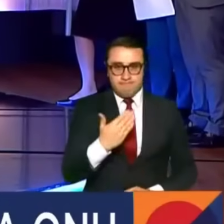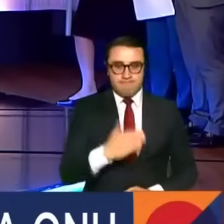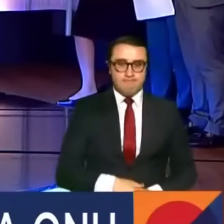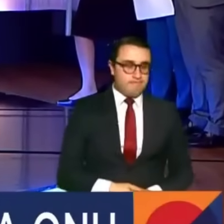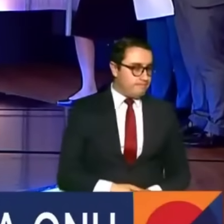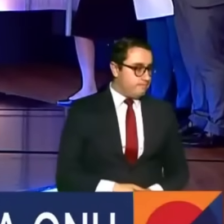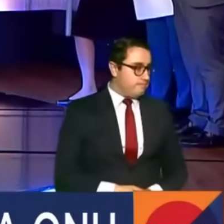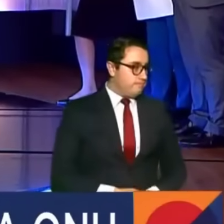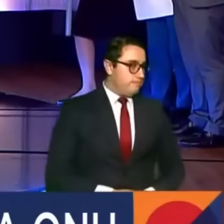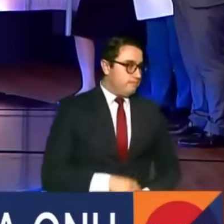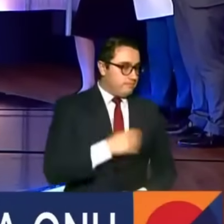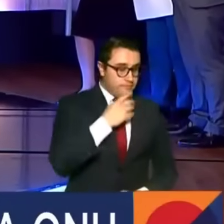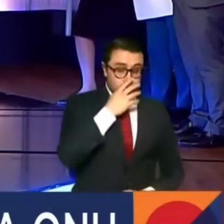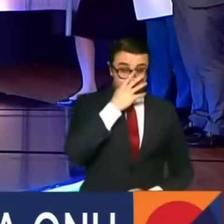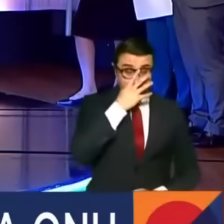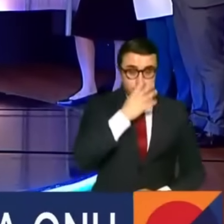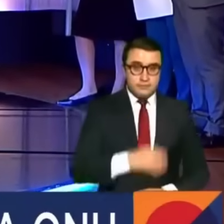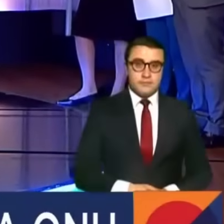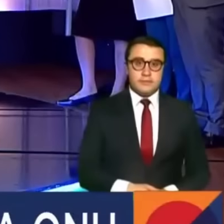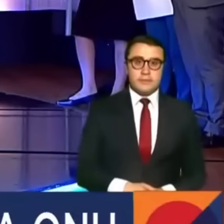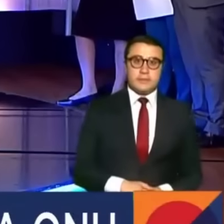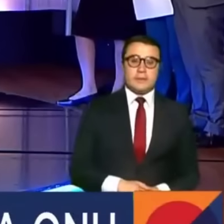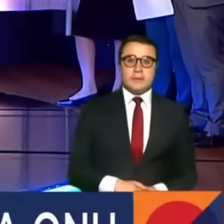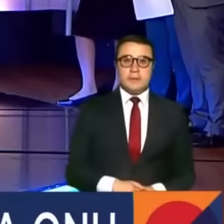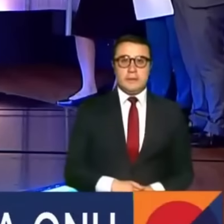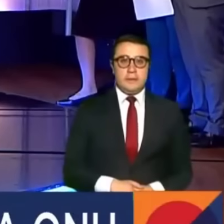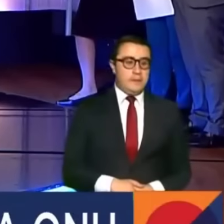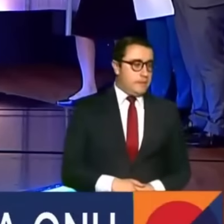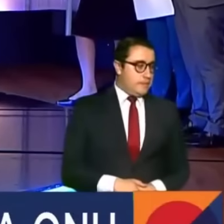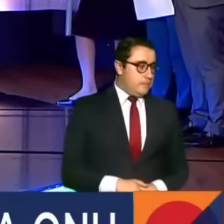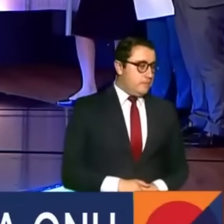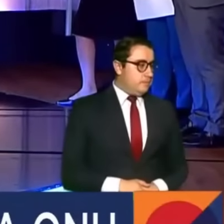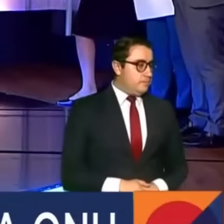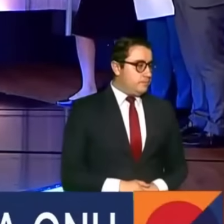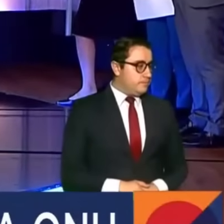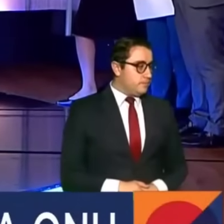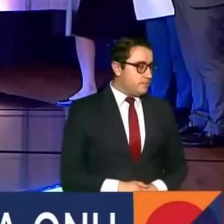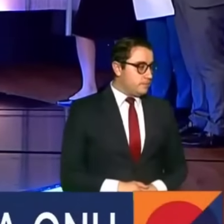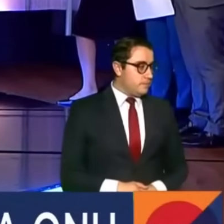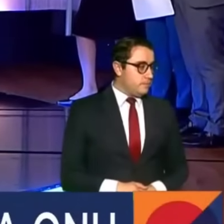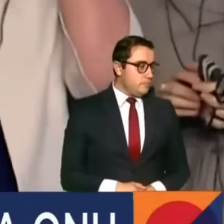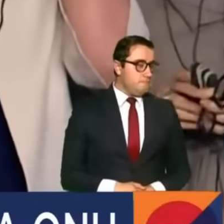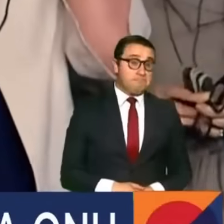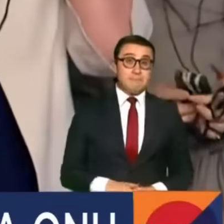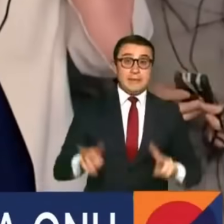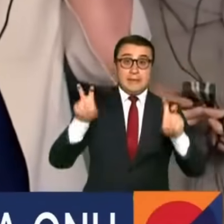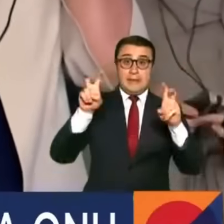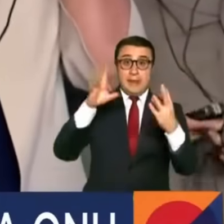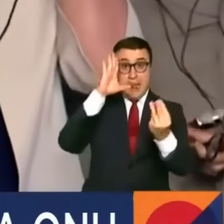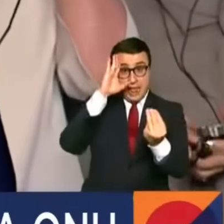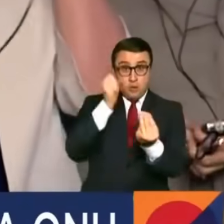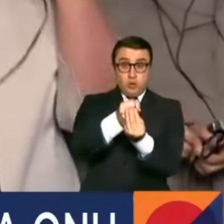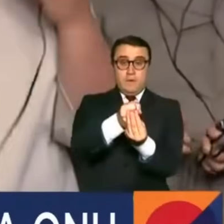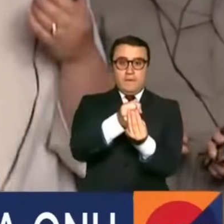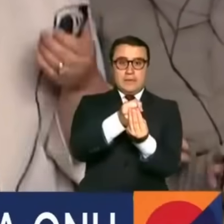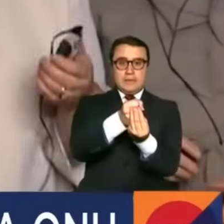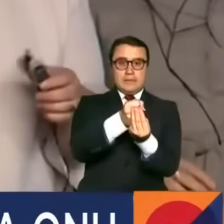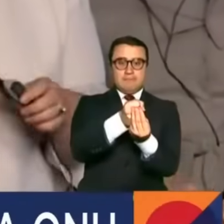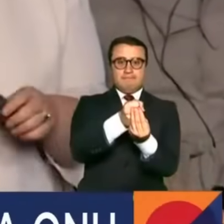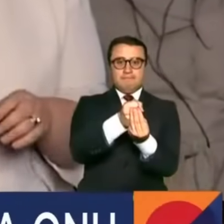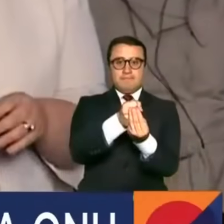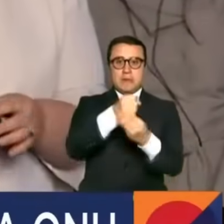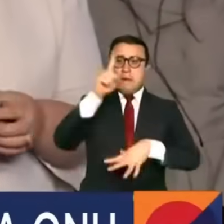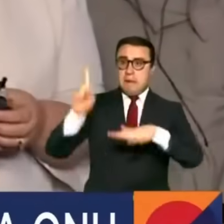Gracias. Bueno, el tema autodefensas tiene